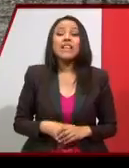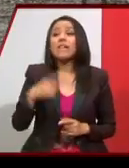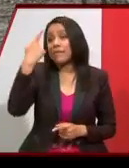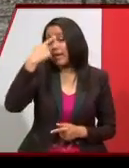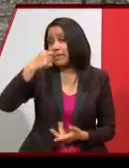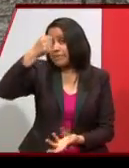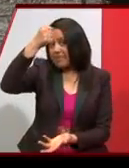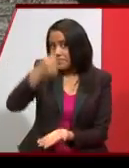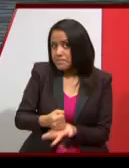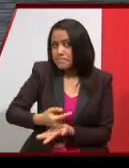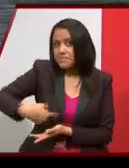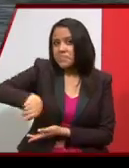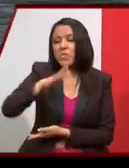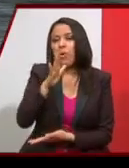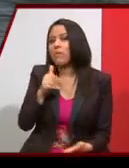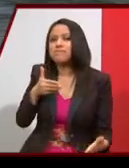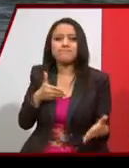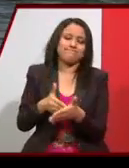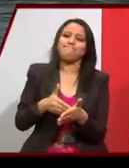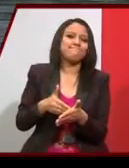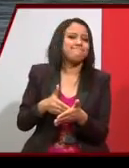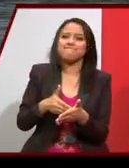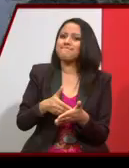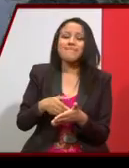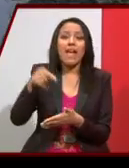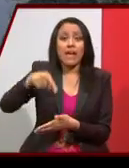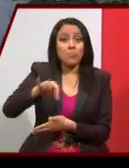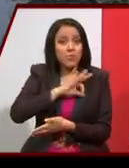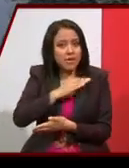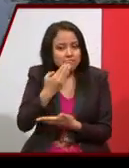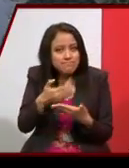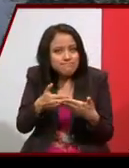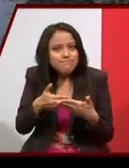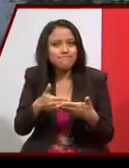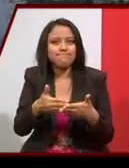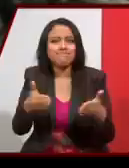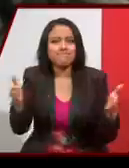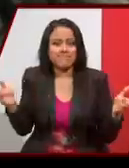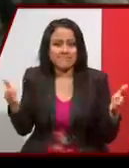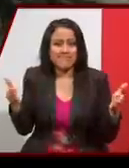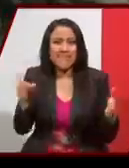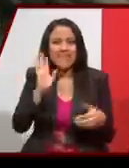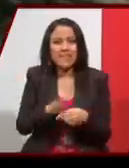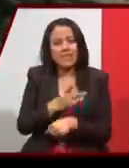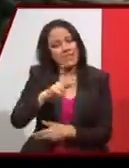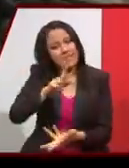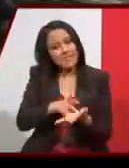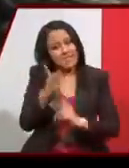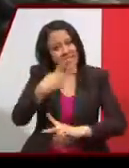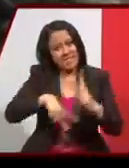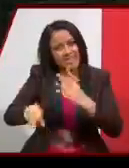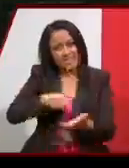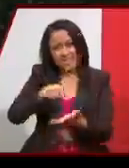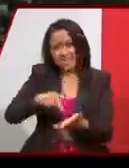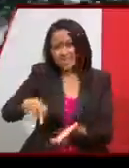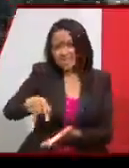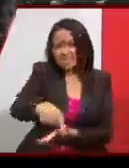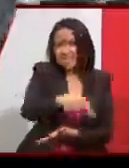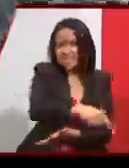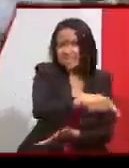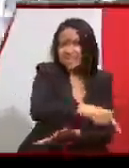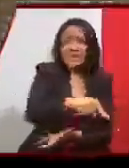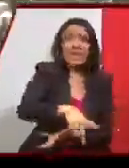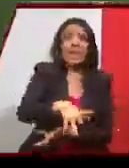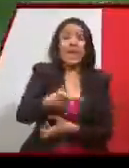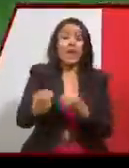A quien corresponda no tiene límites. Aquí puedes romper barreras. Una vez más, llegamos a los rincones de México que muchos